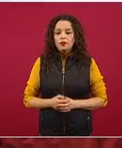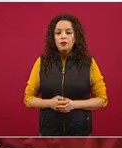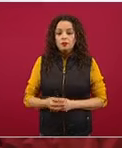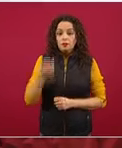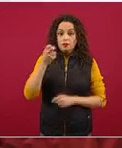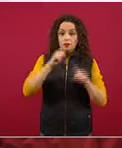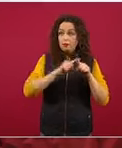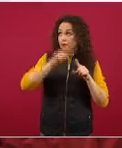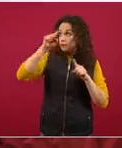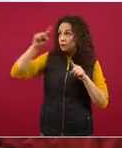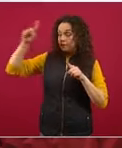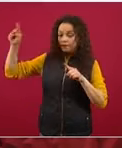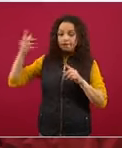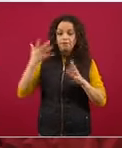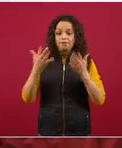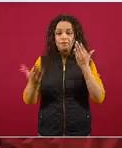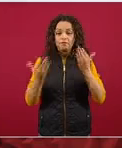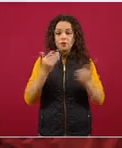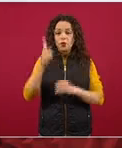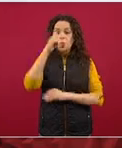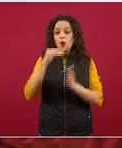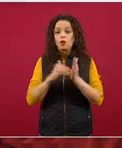en